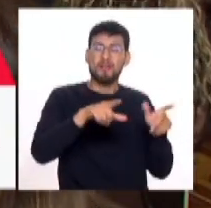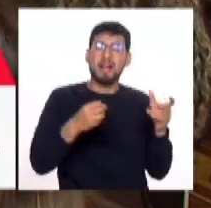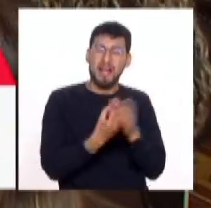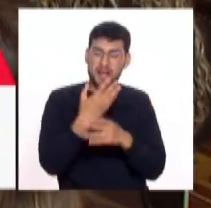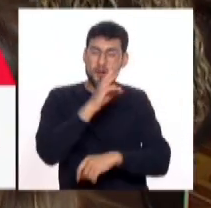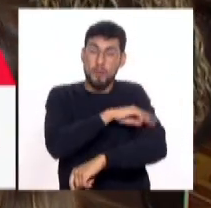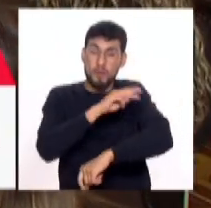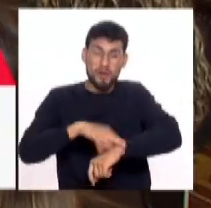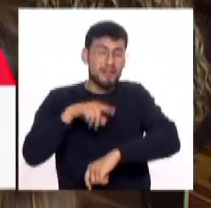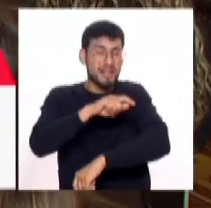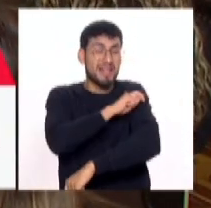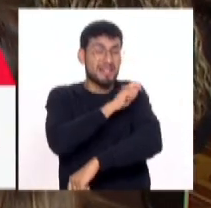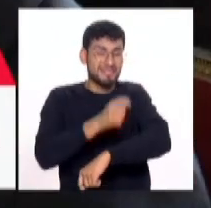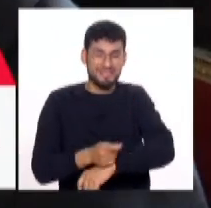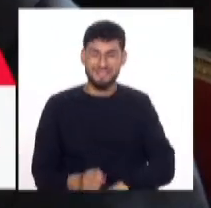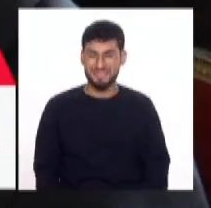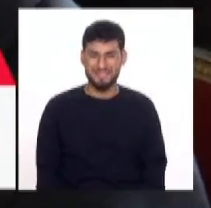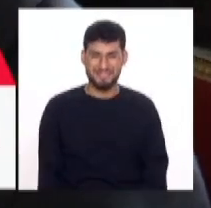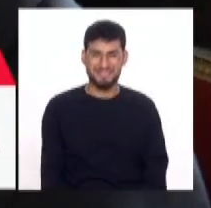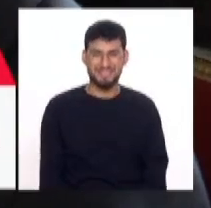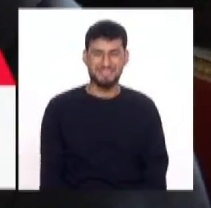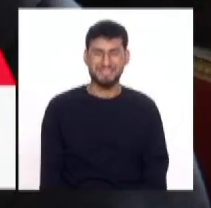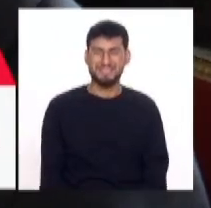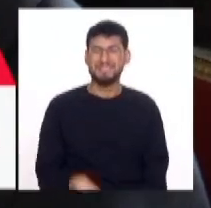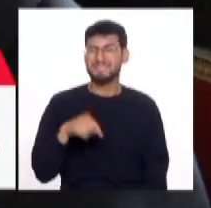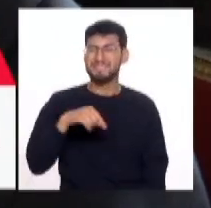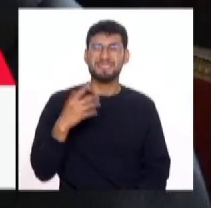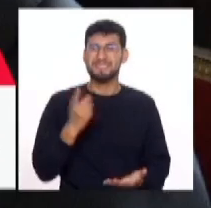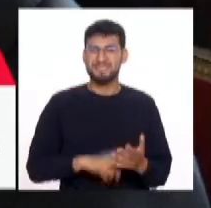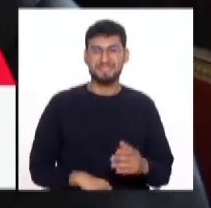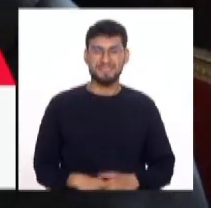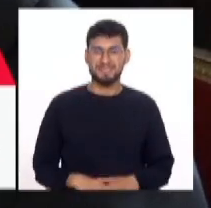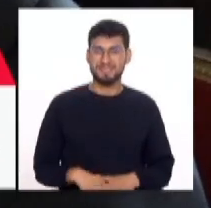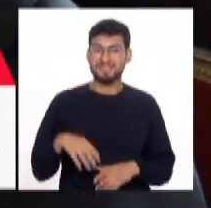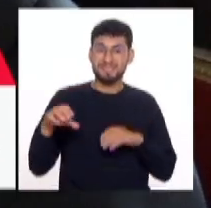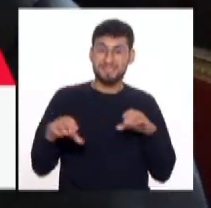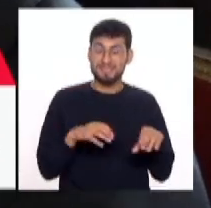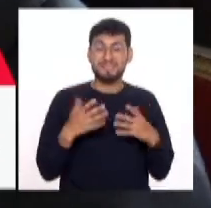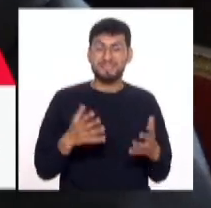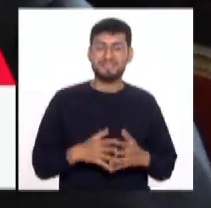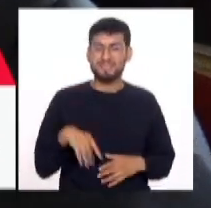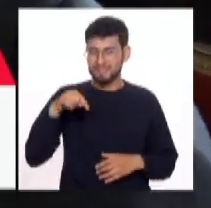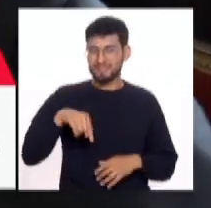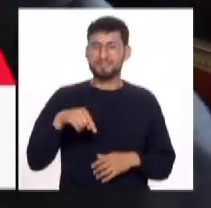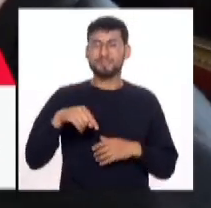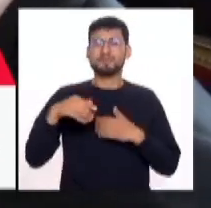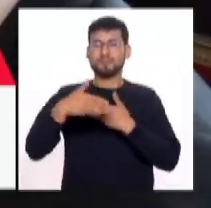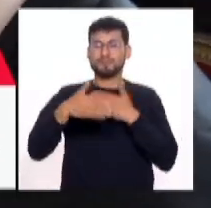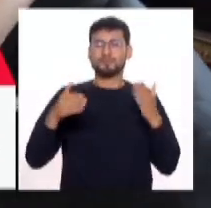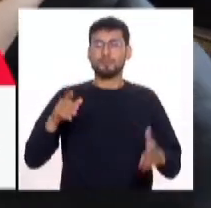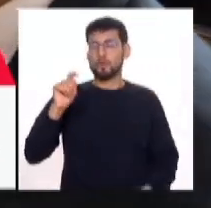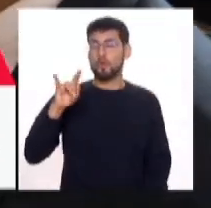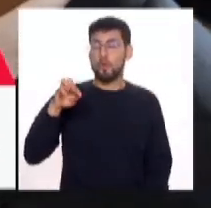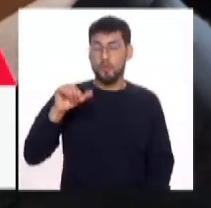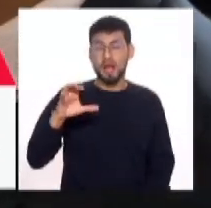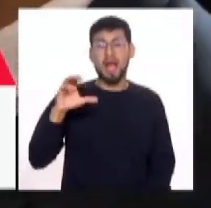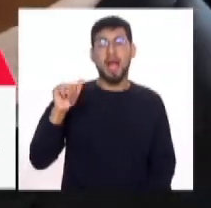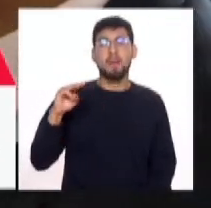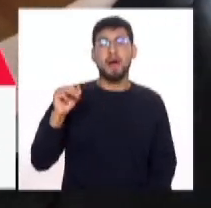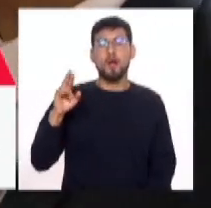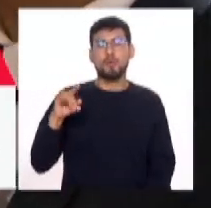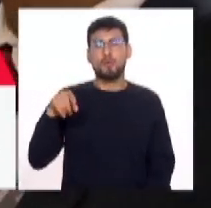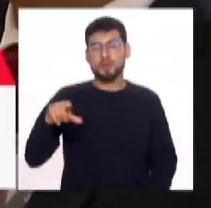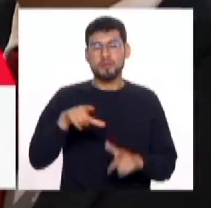Arequipa, Moquegua y Tacna. Actividad que se viene desarrollando en el Salón Túpac Amaru de Palacio